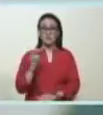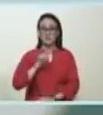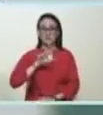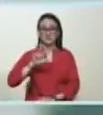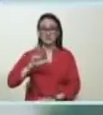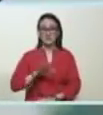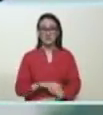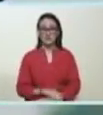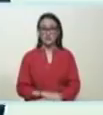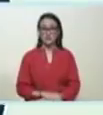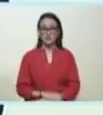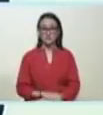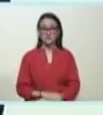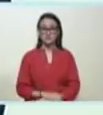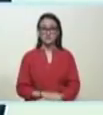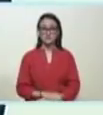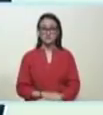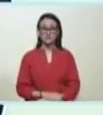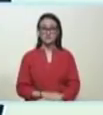2019-2025.